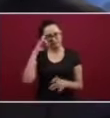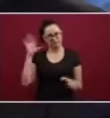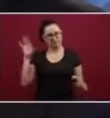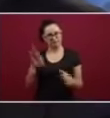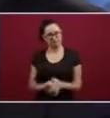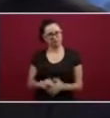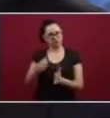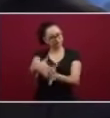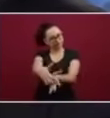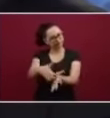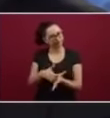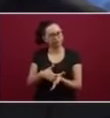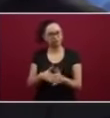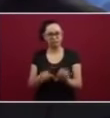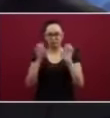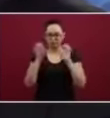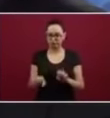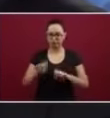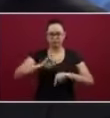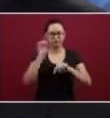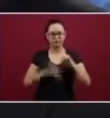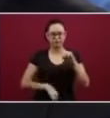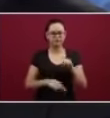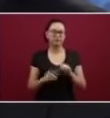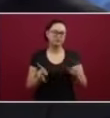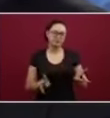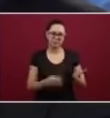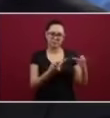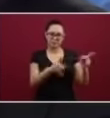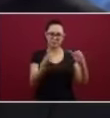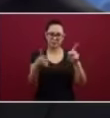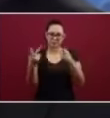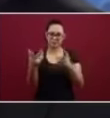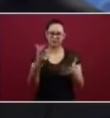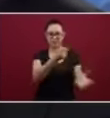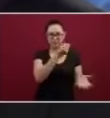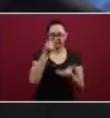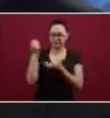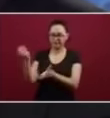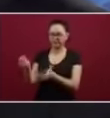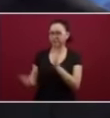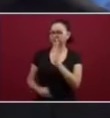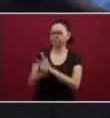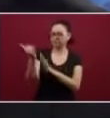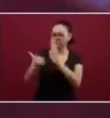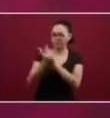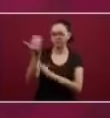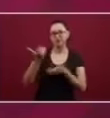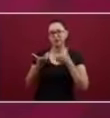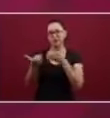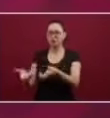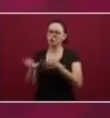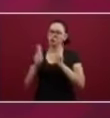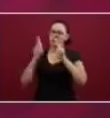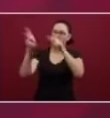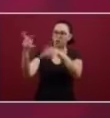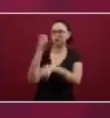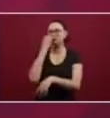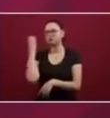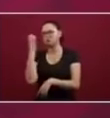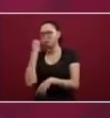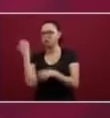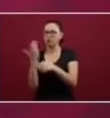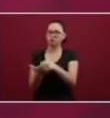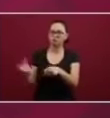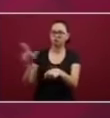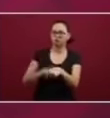de medidas junto con la Ley Nacional de Extinción de Dominio crearán o darán el sustento jurídico a este nuevo instituto que es